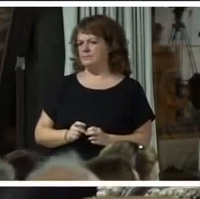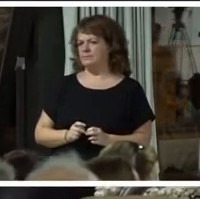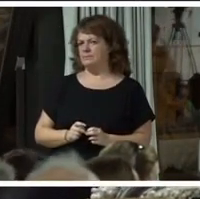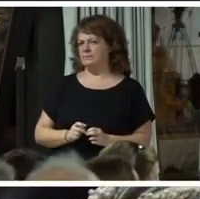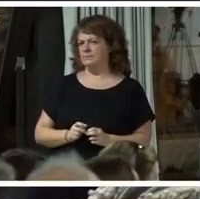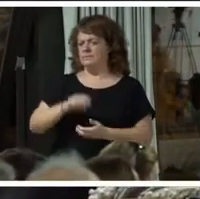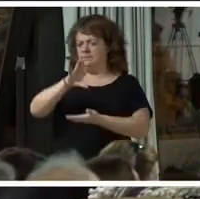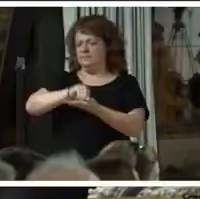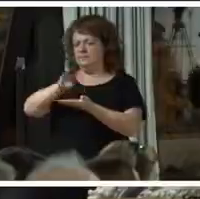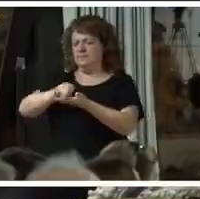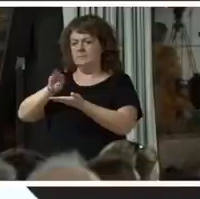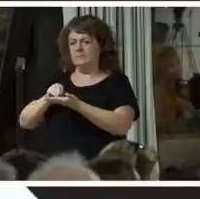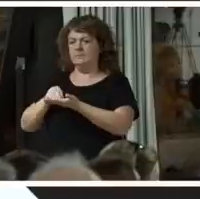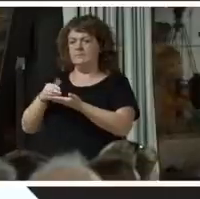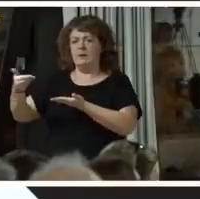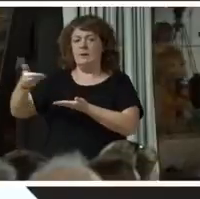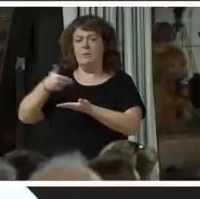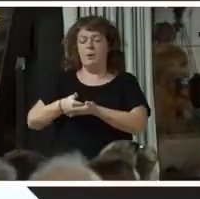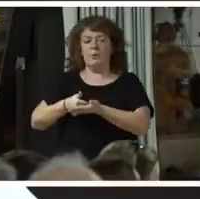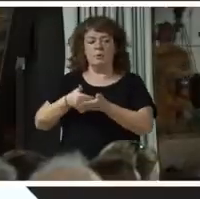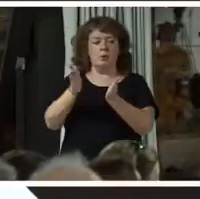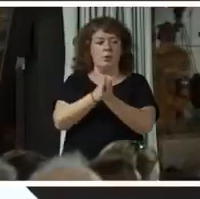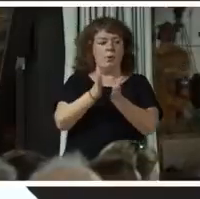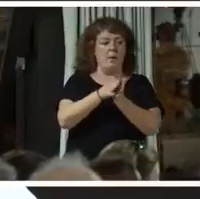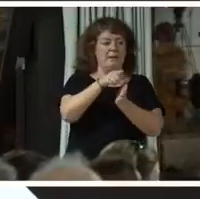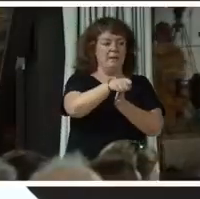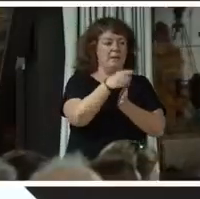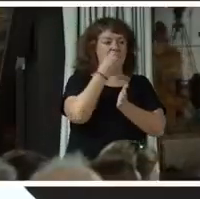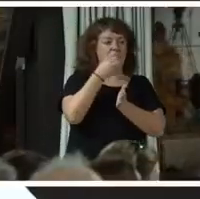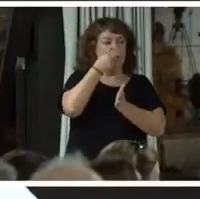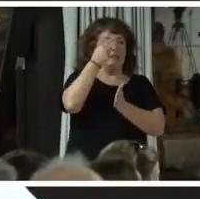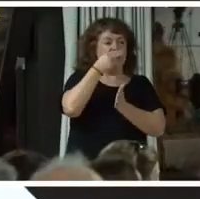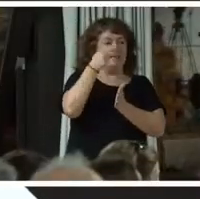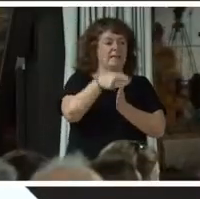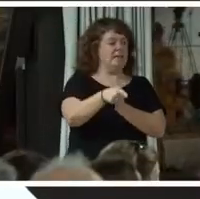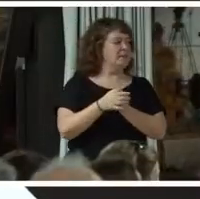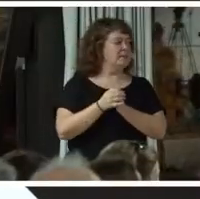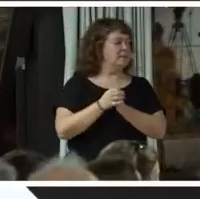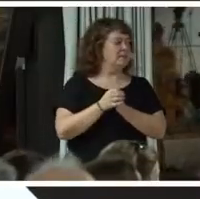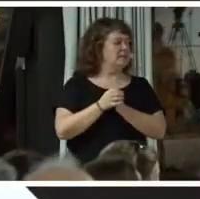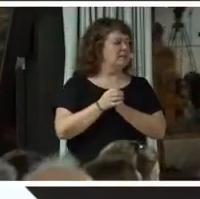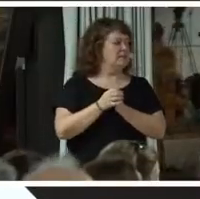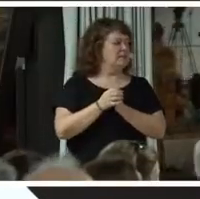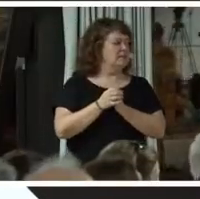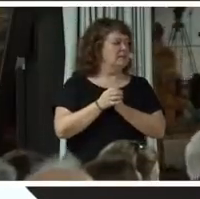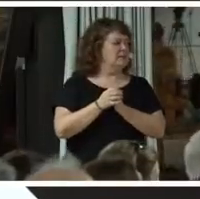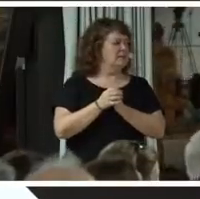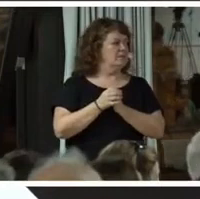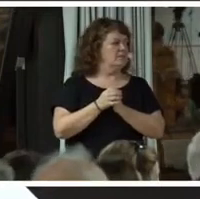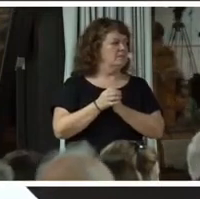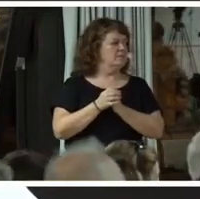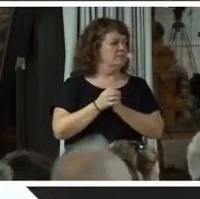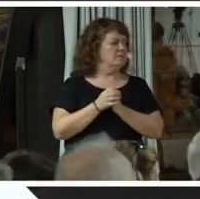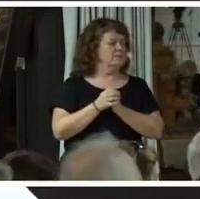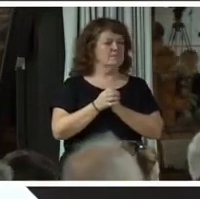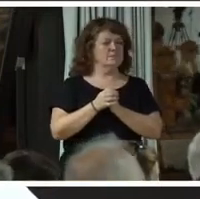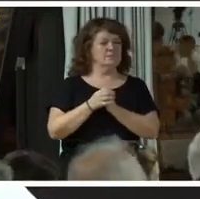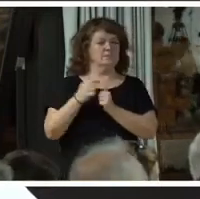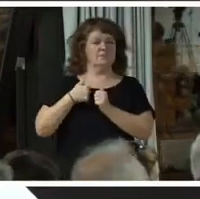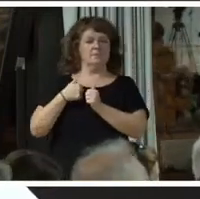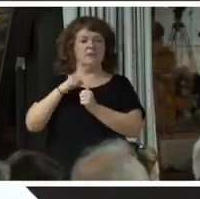eh propuestas que hacía el compañero que yo creo que eran muy interesantes e precisamente yo creo que la